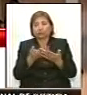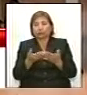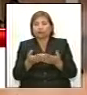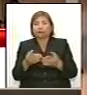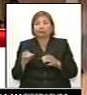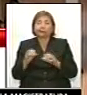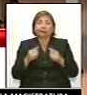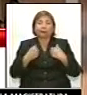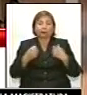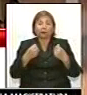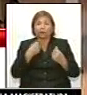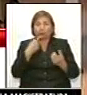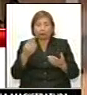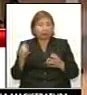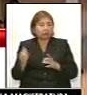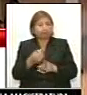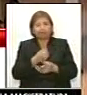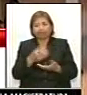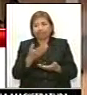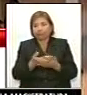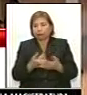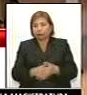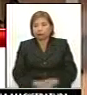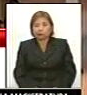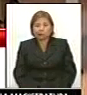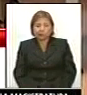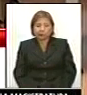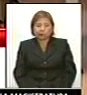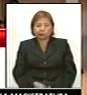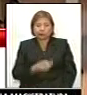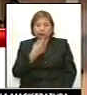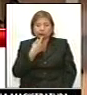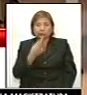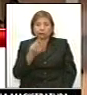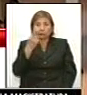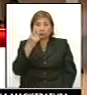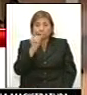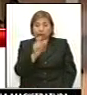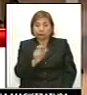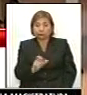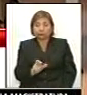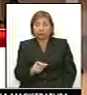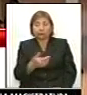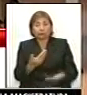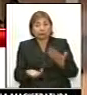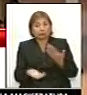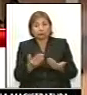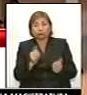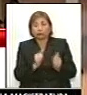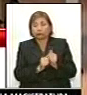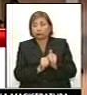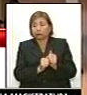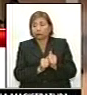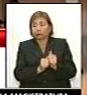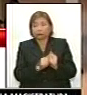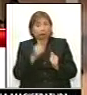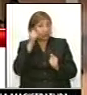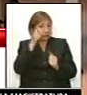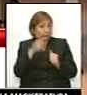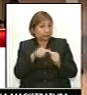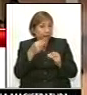El que se encargaba de sacarnos la mugre en ejercicios había una persona, habían... ¿Recuerda los